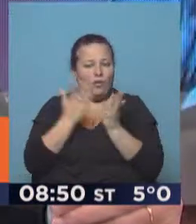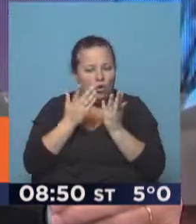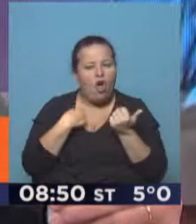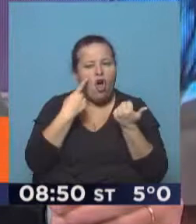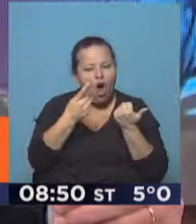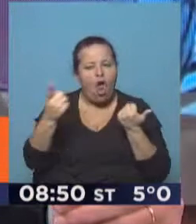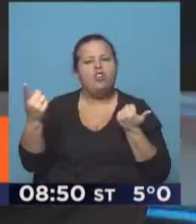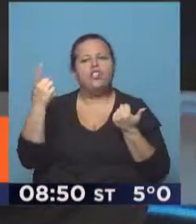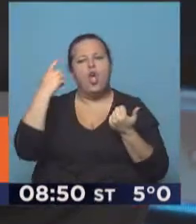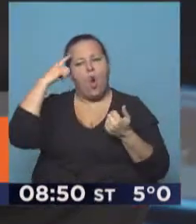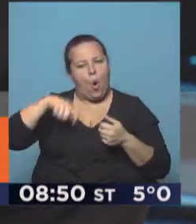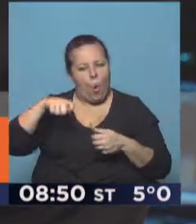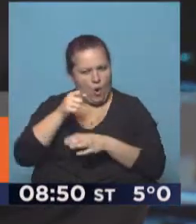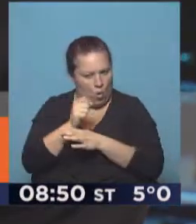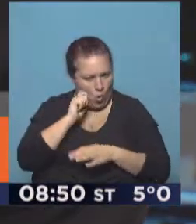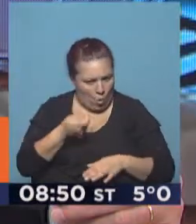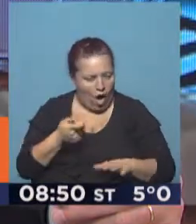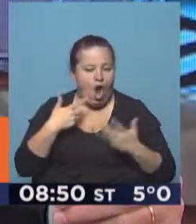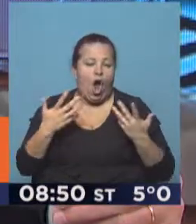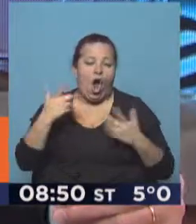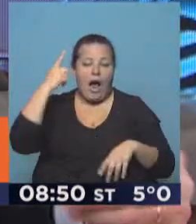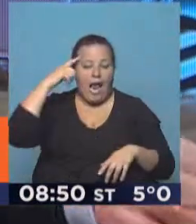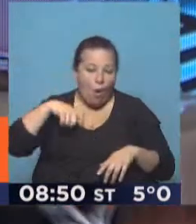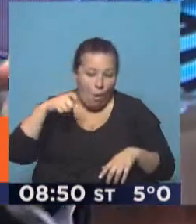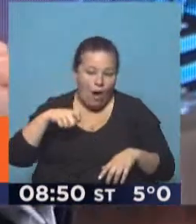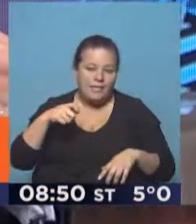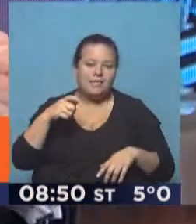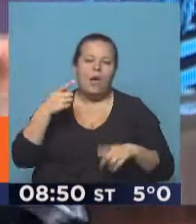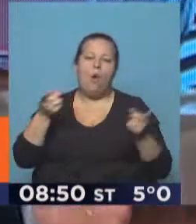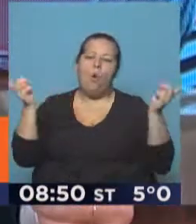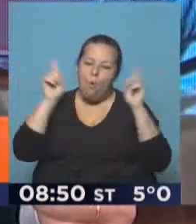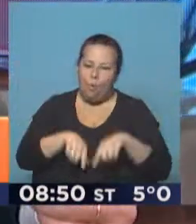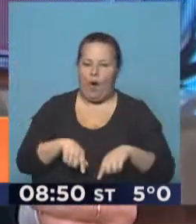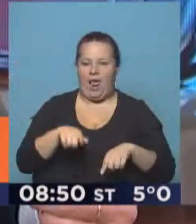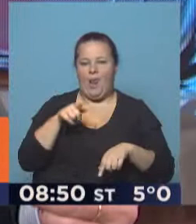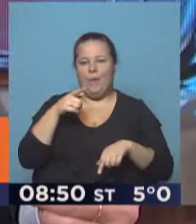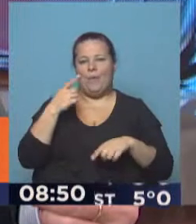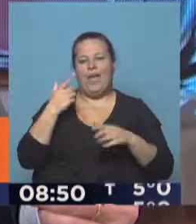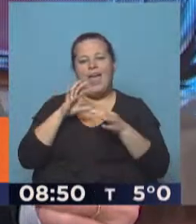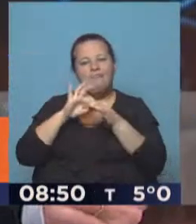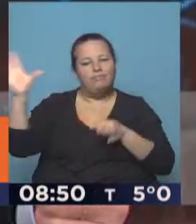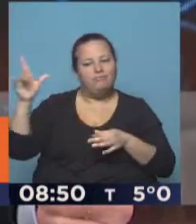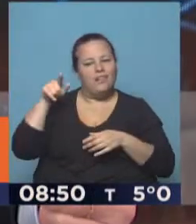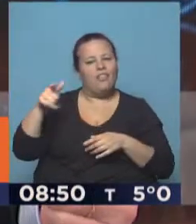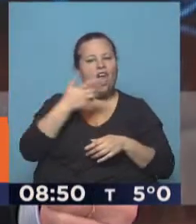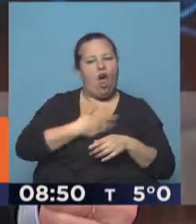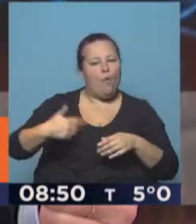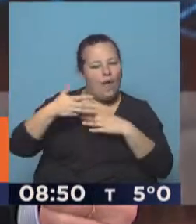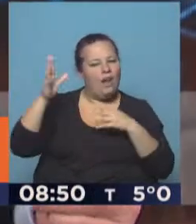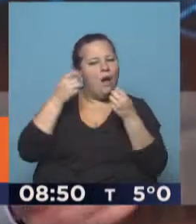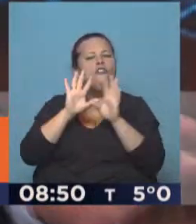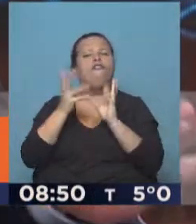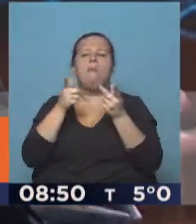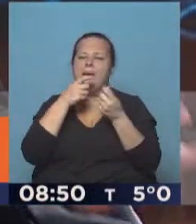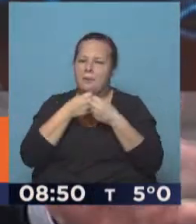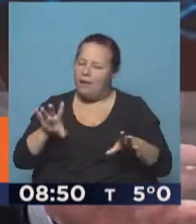muy buenos jueces. Y espero que los jueces recobren su independencia un poco perdida.